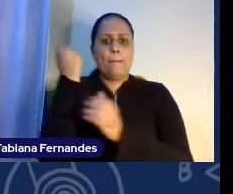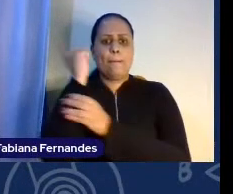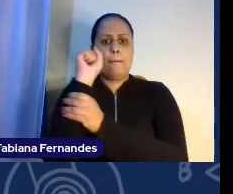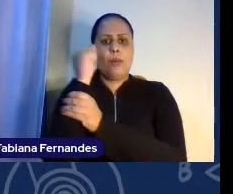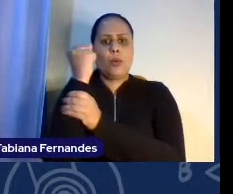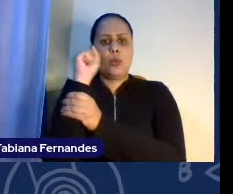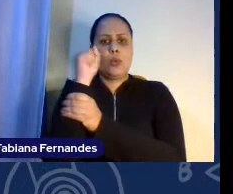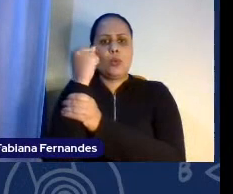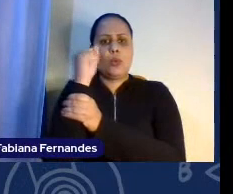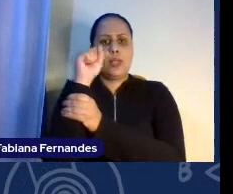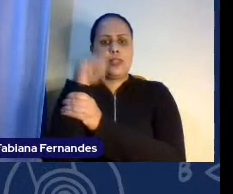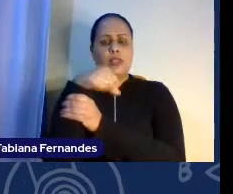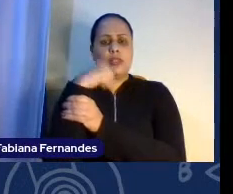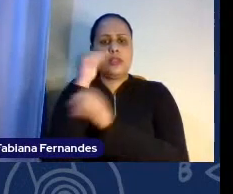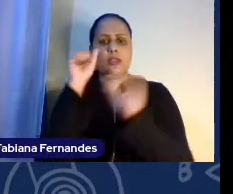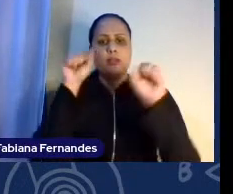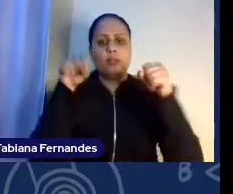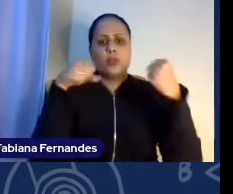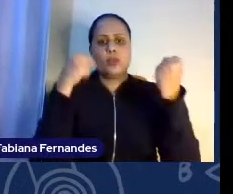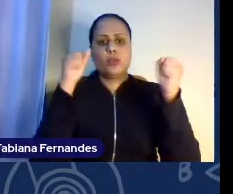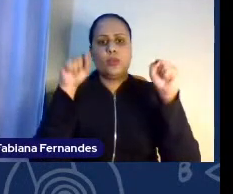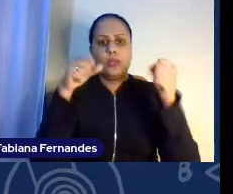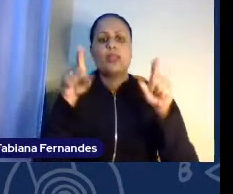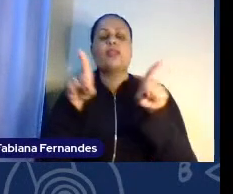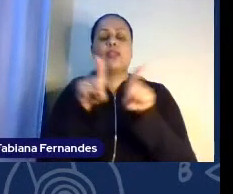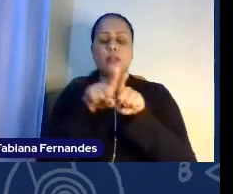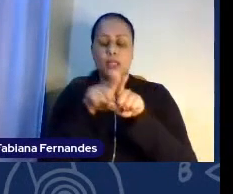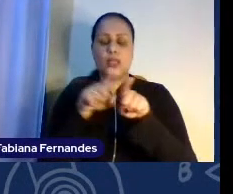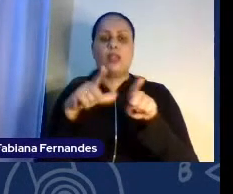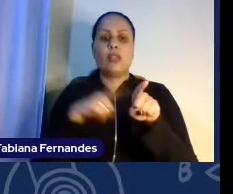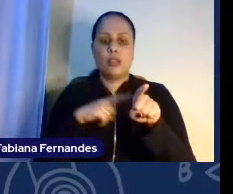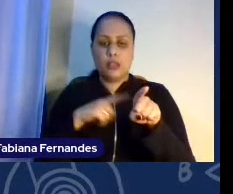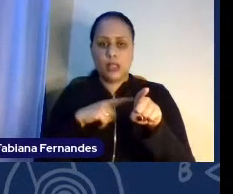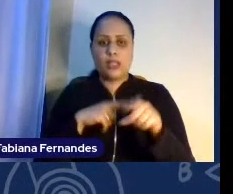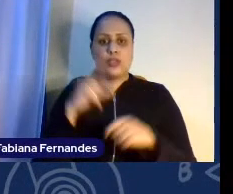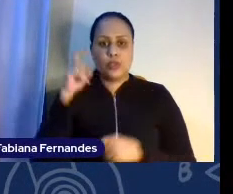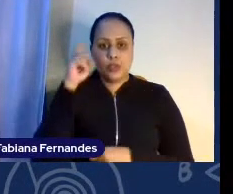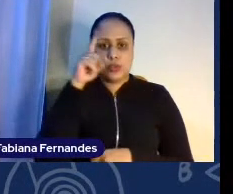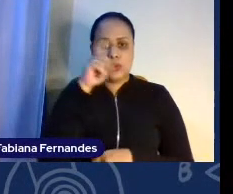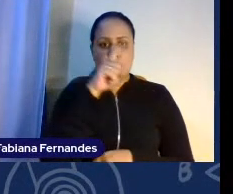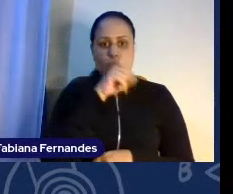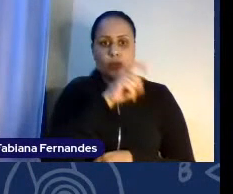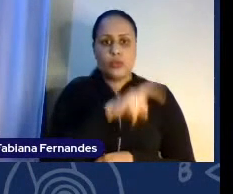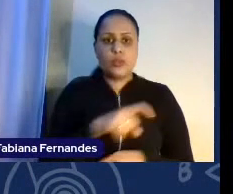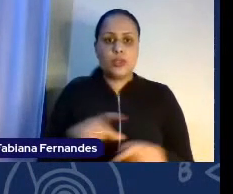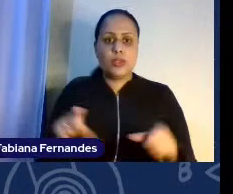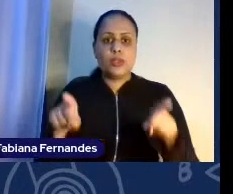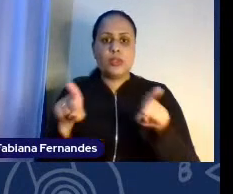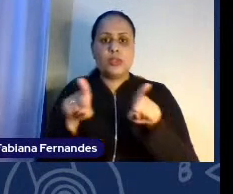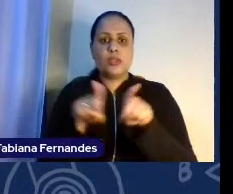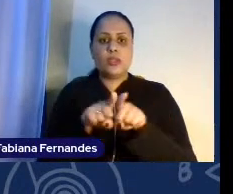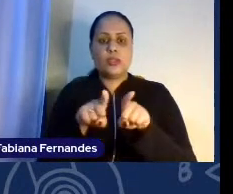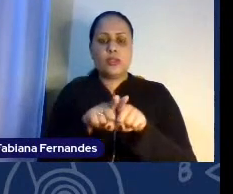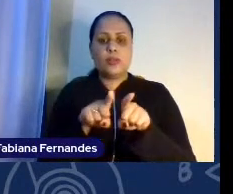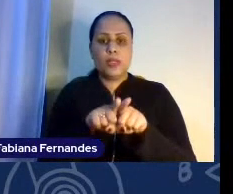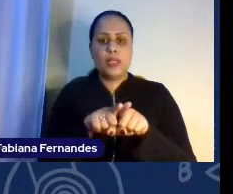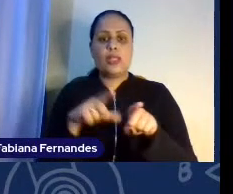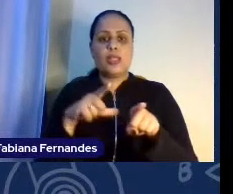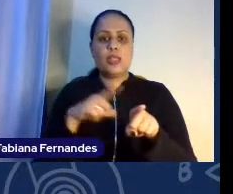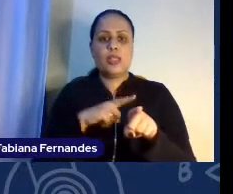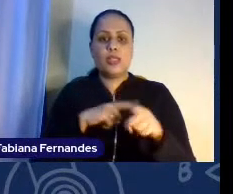modelo. Es una rata, en la rata que le inyectamos ácido valproico a la rata gestante, y